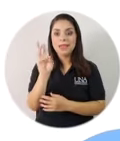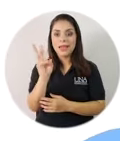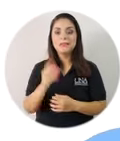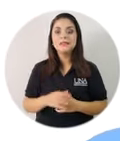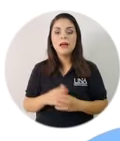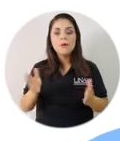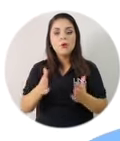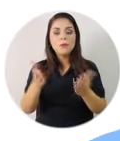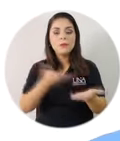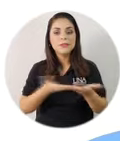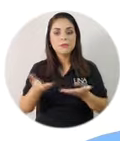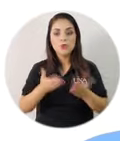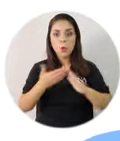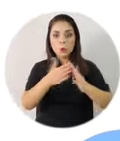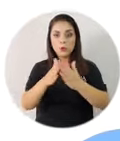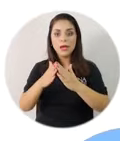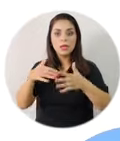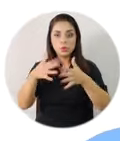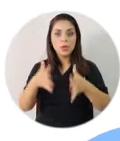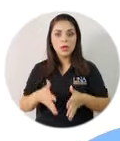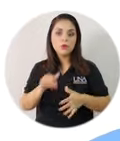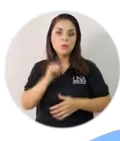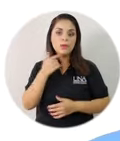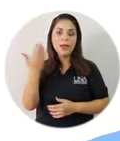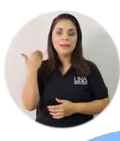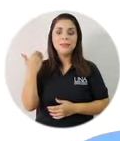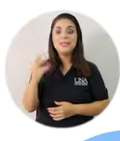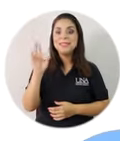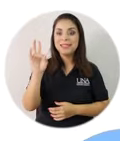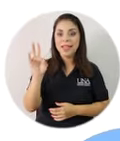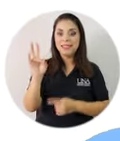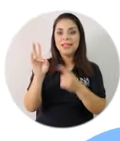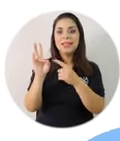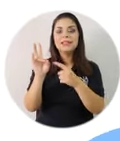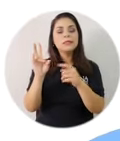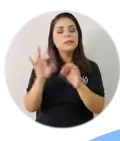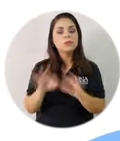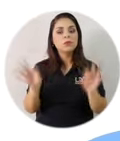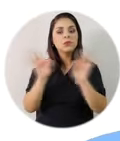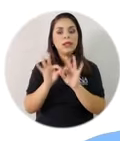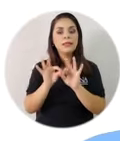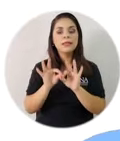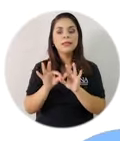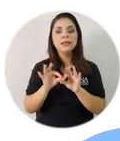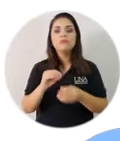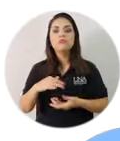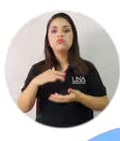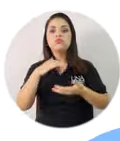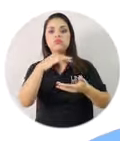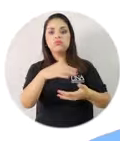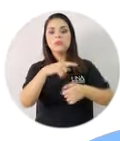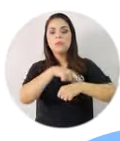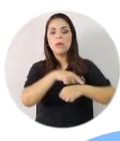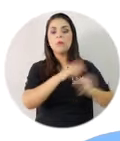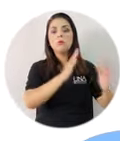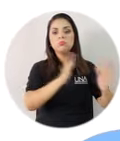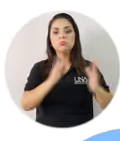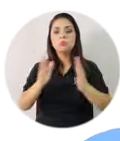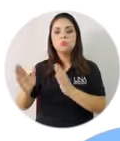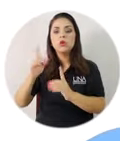públicas. Número 6, fomenta el servicio comunal de sus estudiantes, como ya lo decíamos. Y número 7, y esto lo hemos creído muy importante, rinde